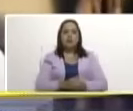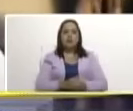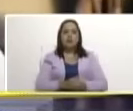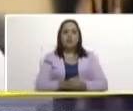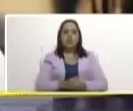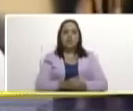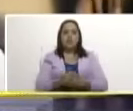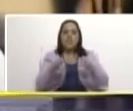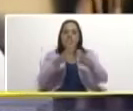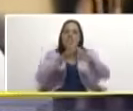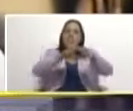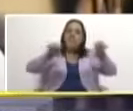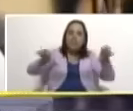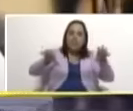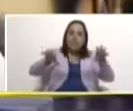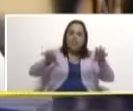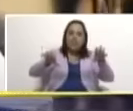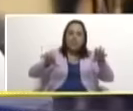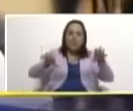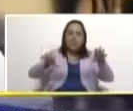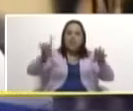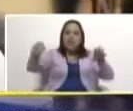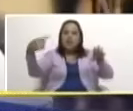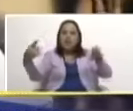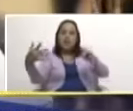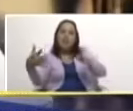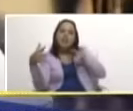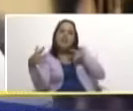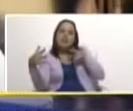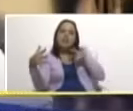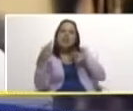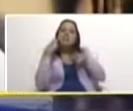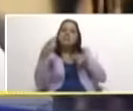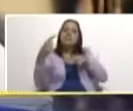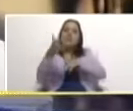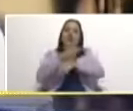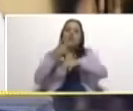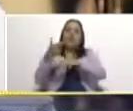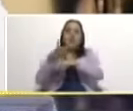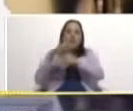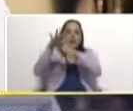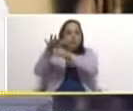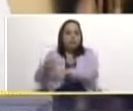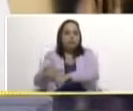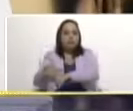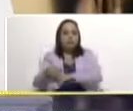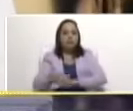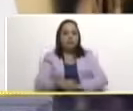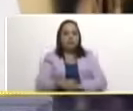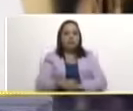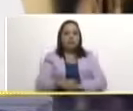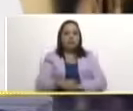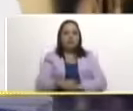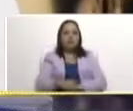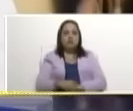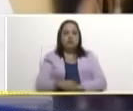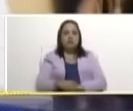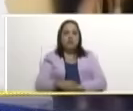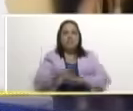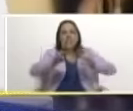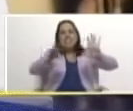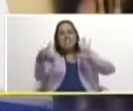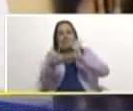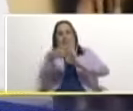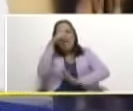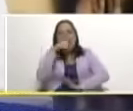Divide y vencerás, dicen los imperios. Durante casi 7000 años han aplicado